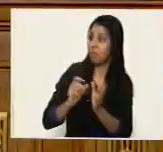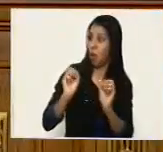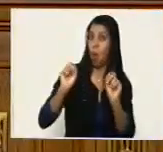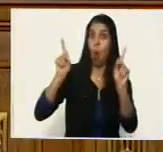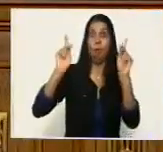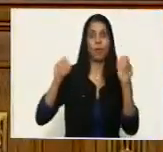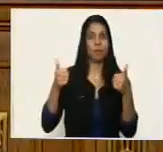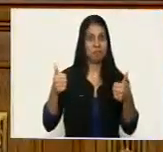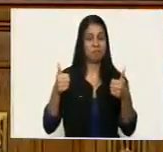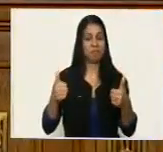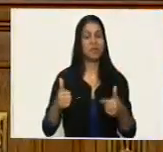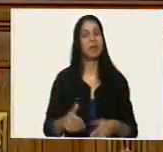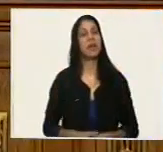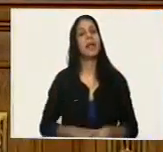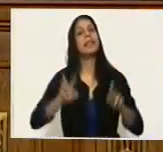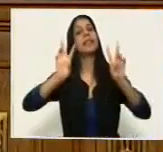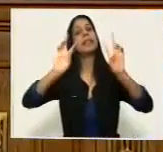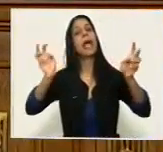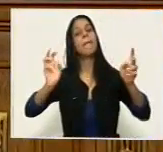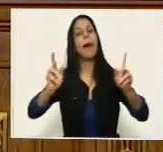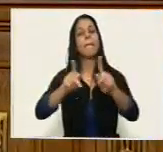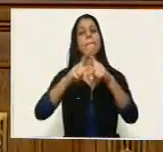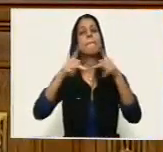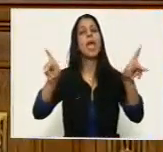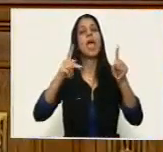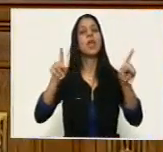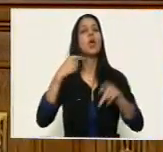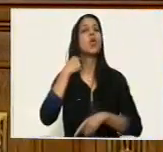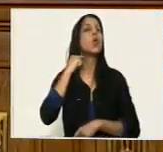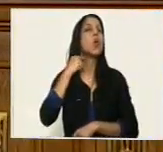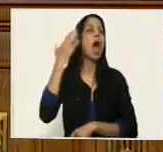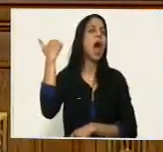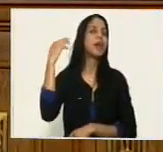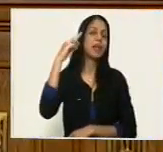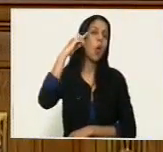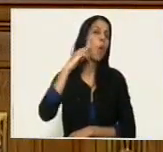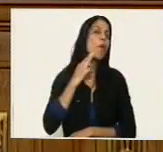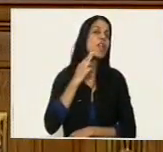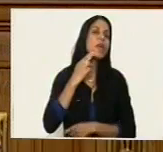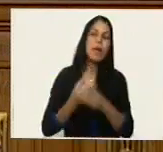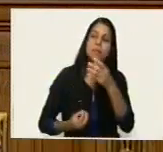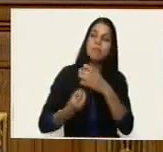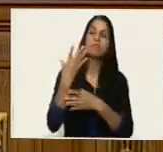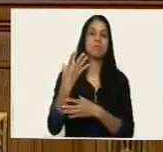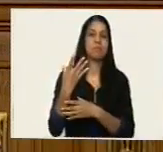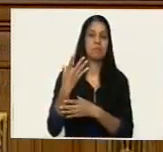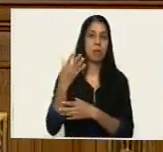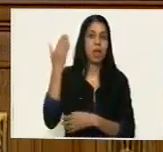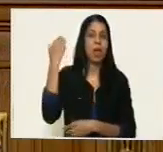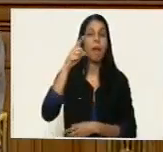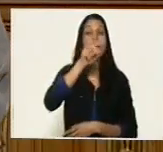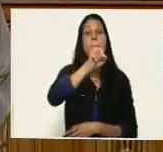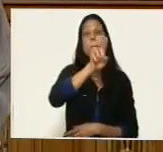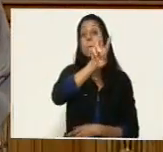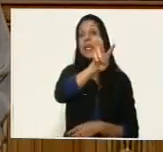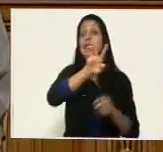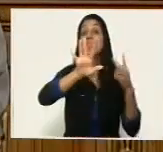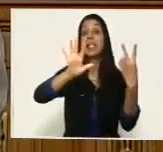El Correo del Orinoco, fundado por Simón Bolívar el 27